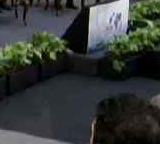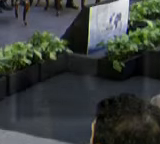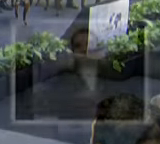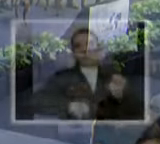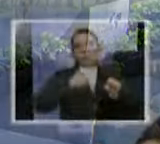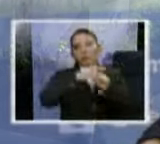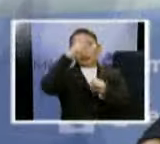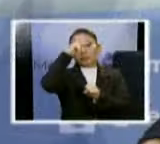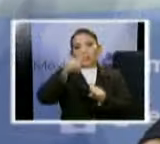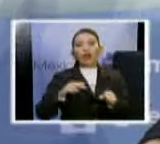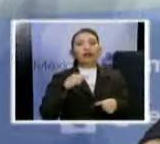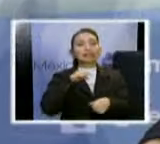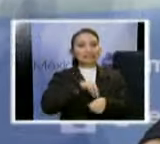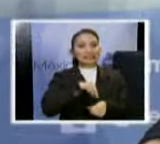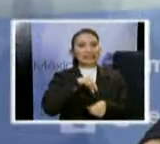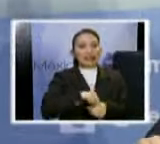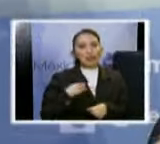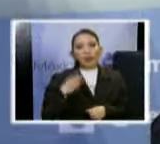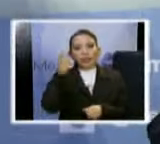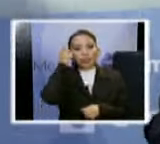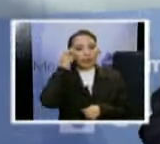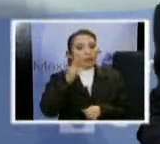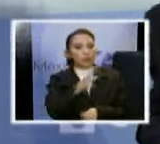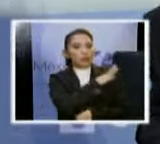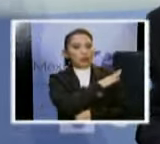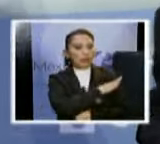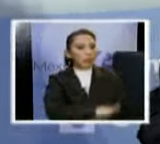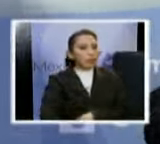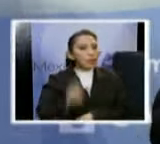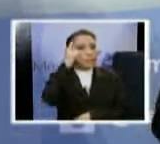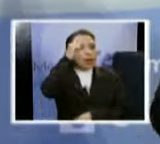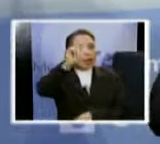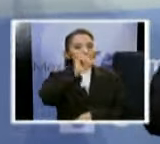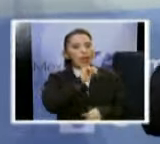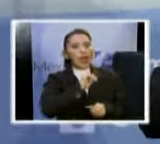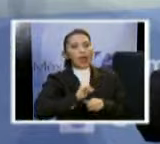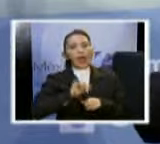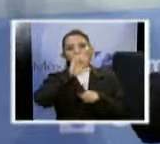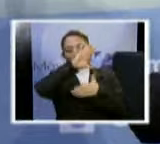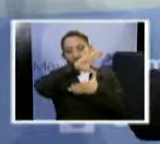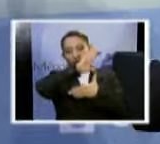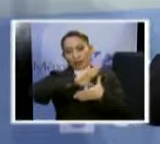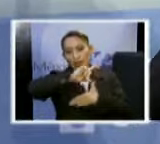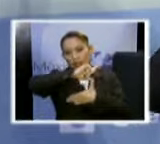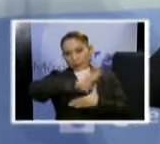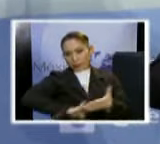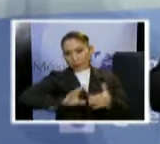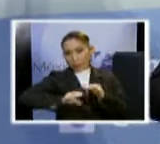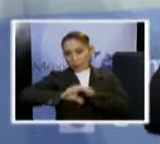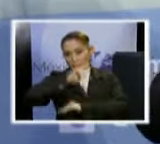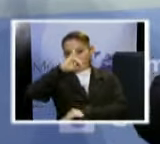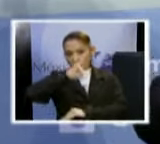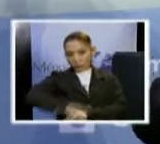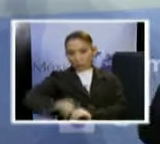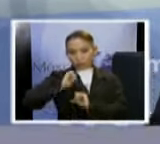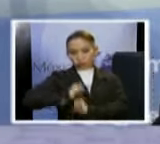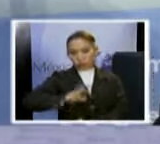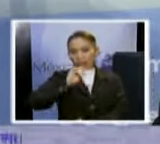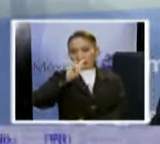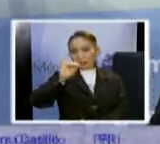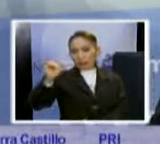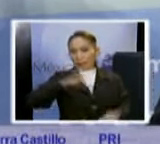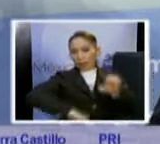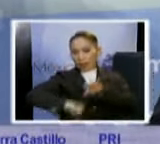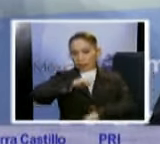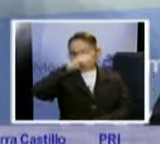embajador de México en Nicaragua, director general para América Latina y el Caribe, y también jefe de la Cancillería en las embajadas